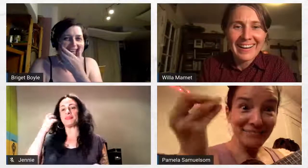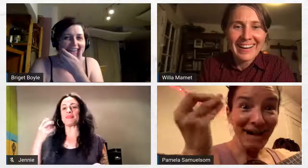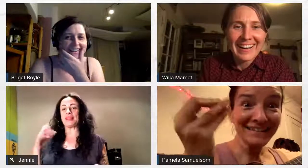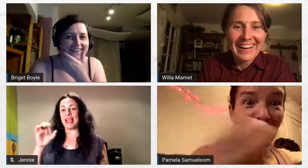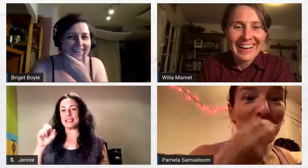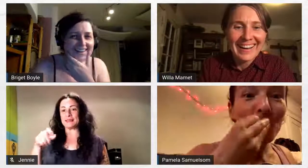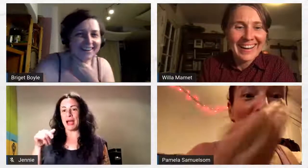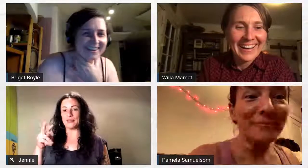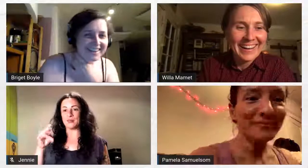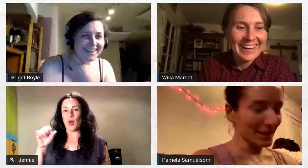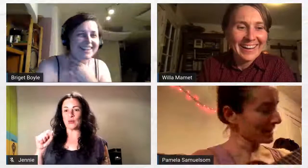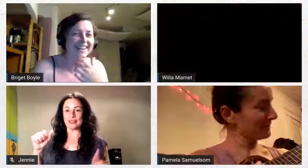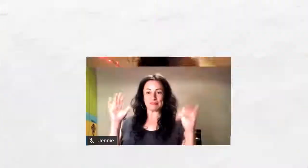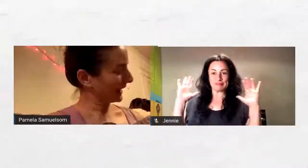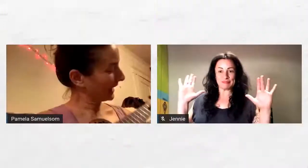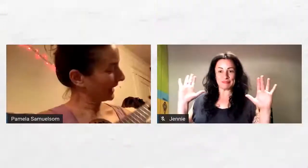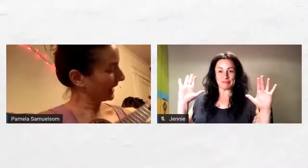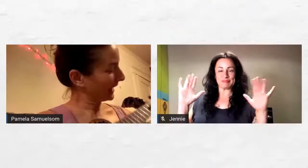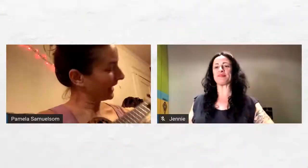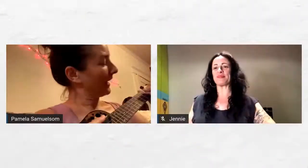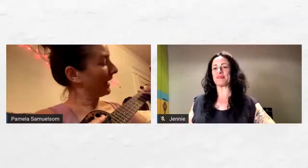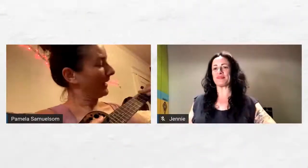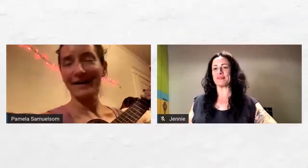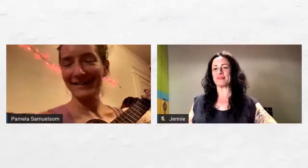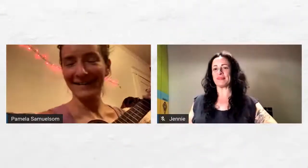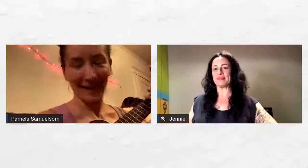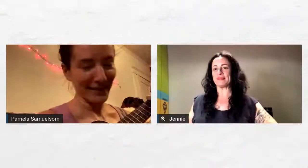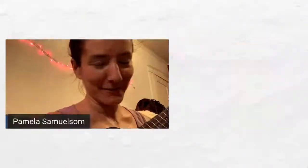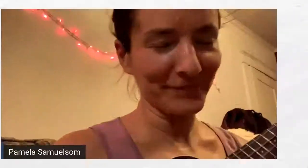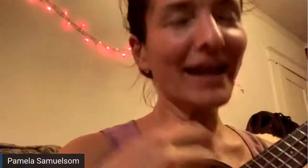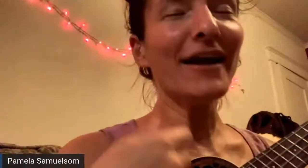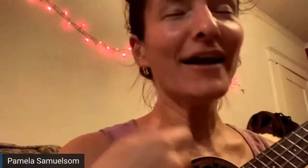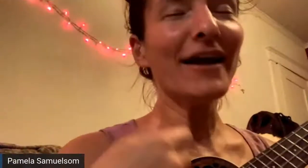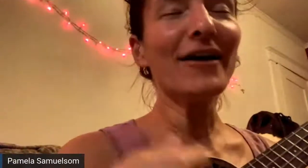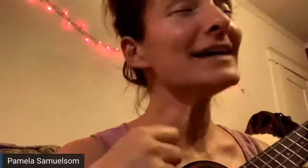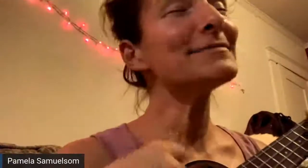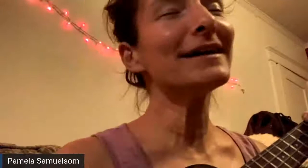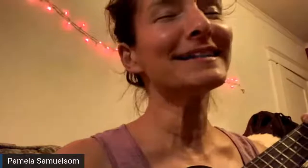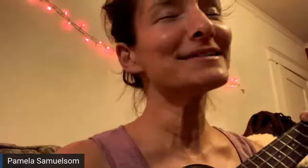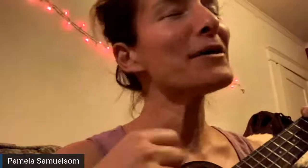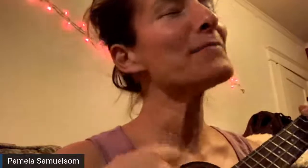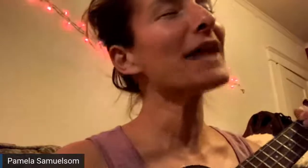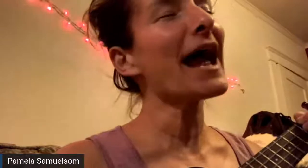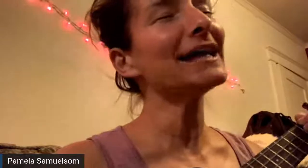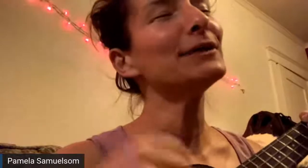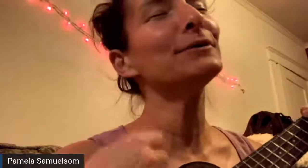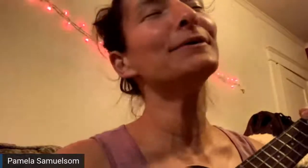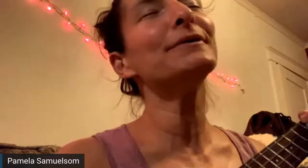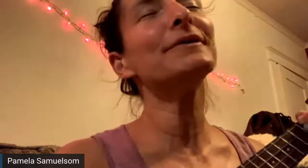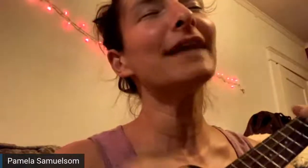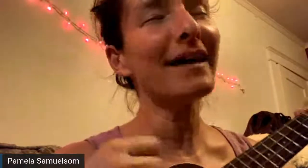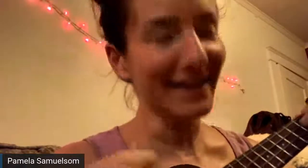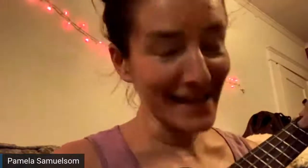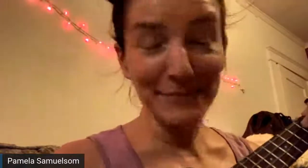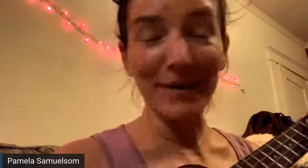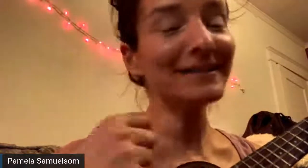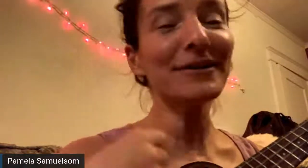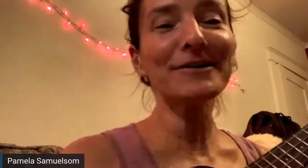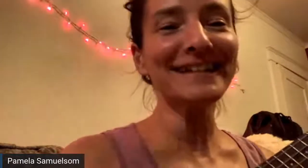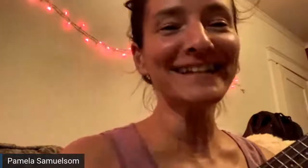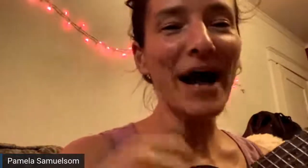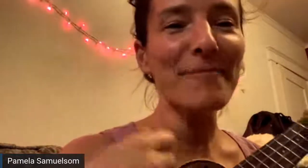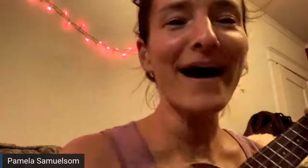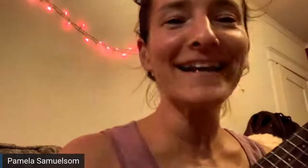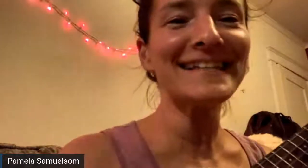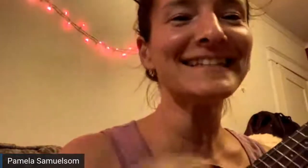Espantos! Espantos! Here we go. Thank you. Fantasma de sombra y luna,